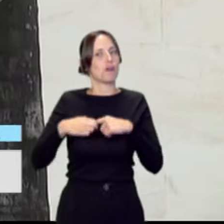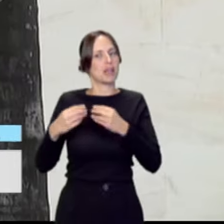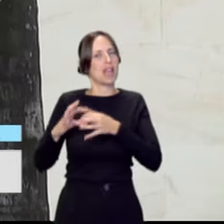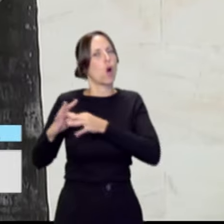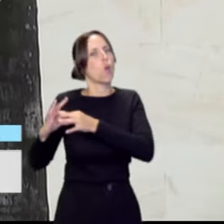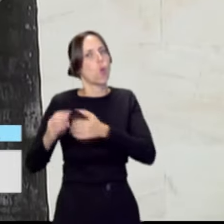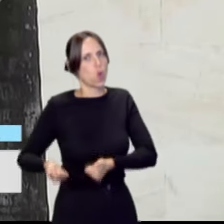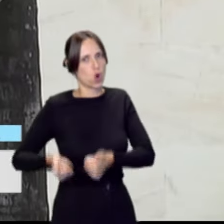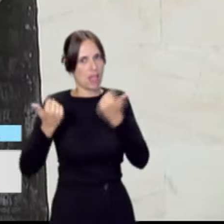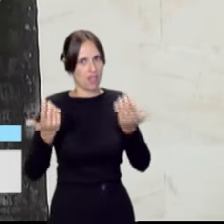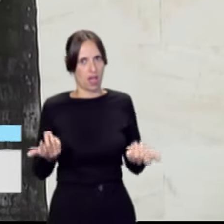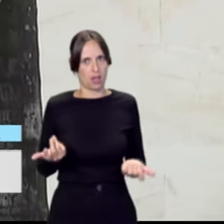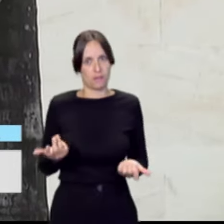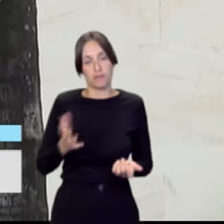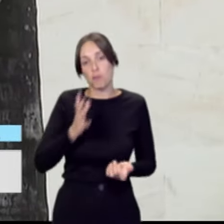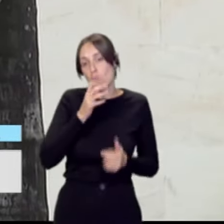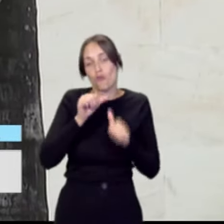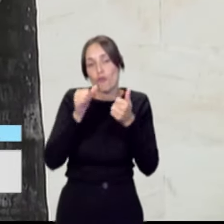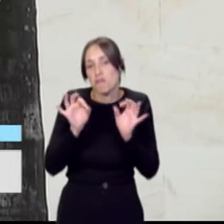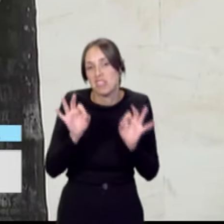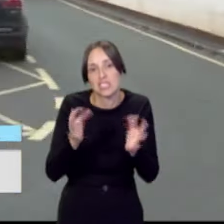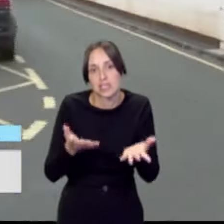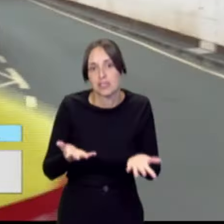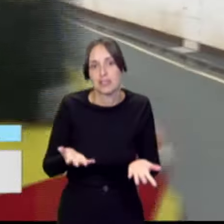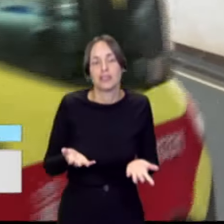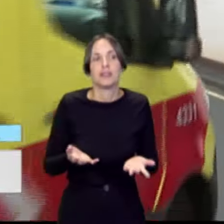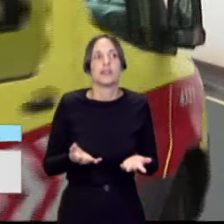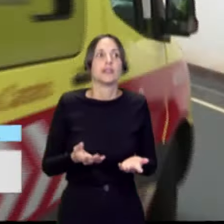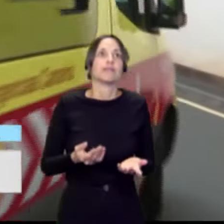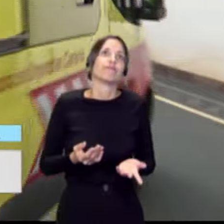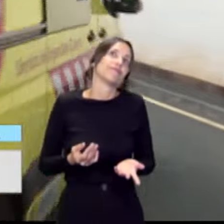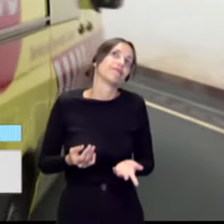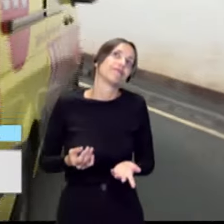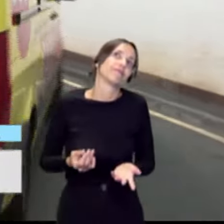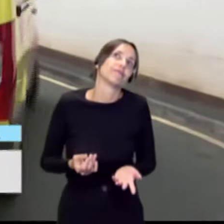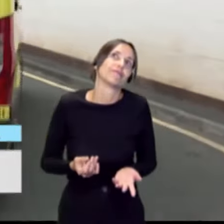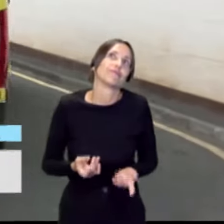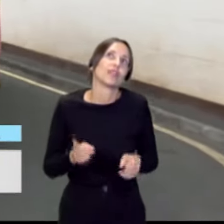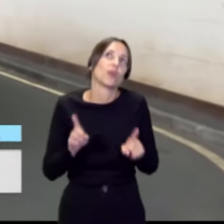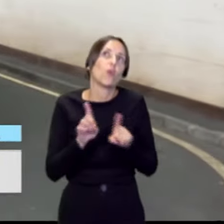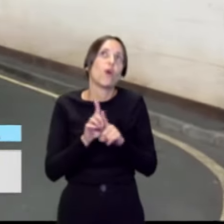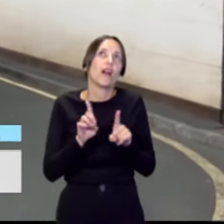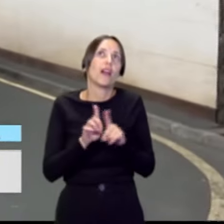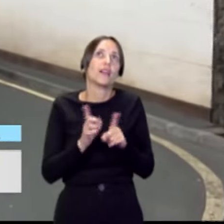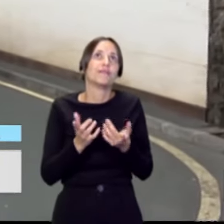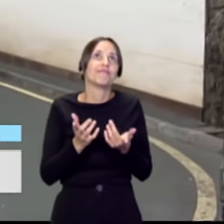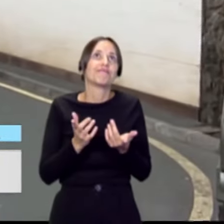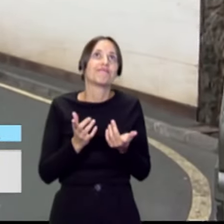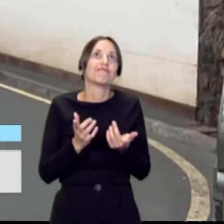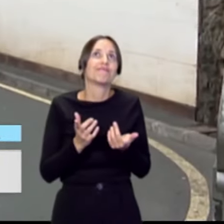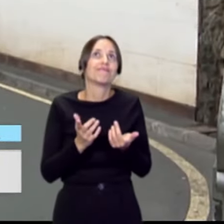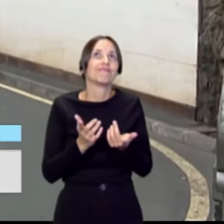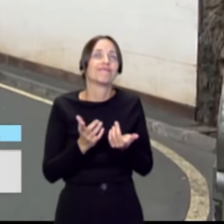cosas más, pues la verdad que no hay tendencia a dejar los familiares